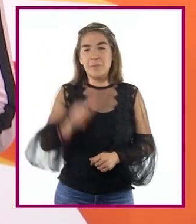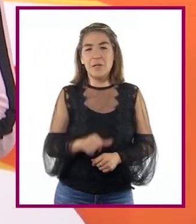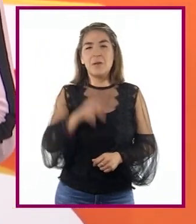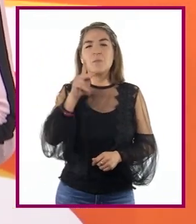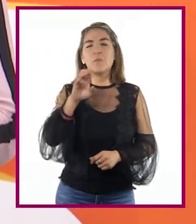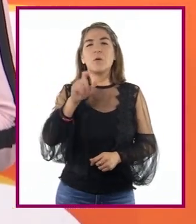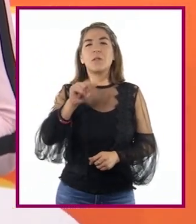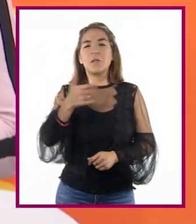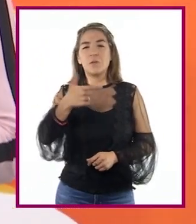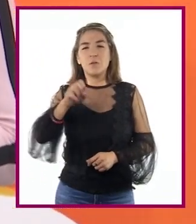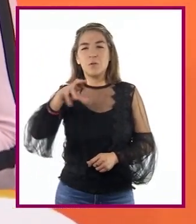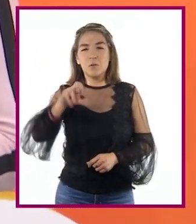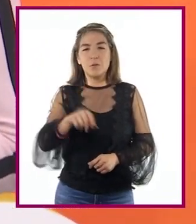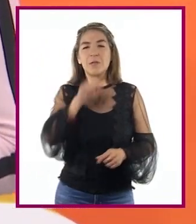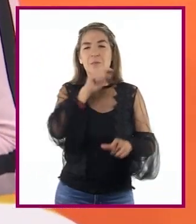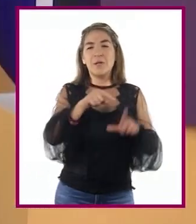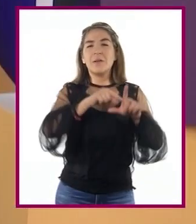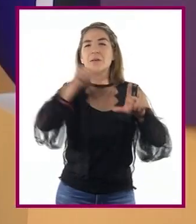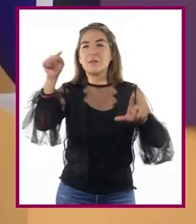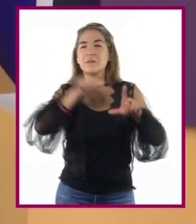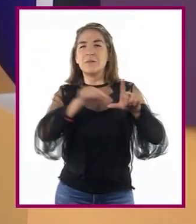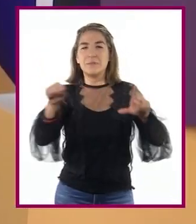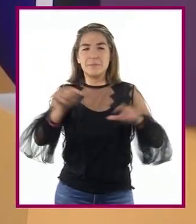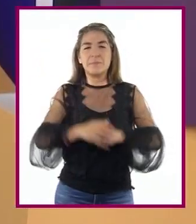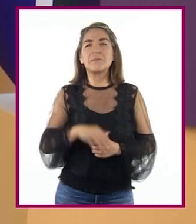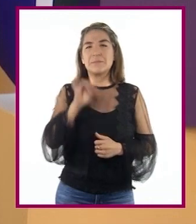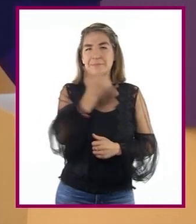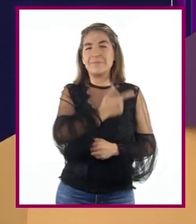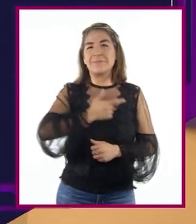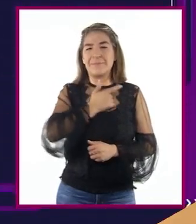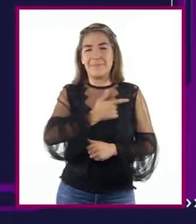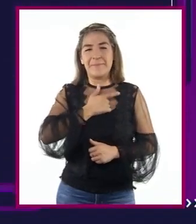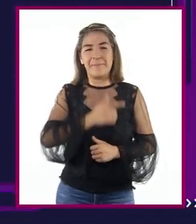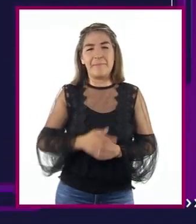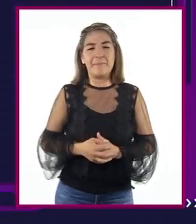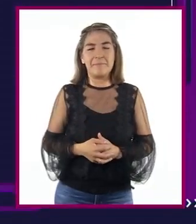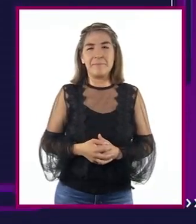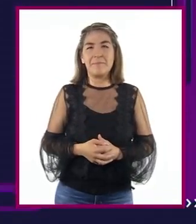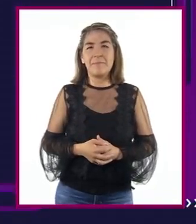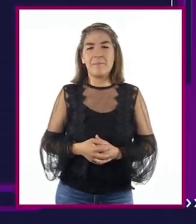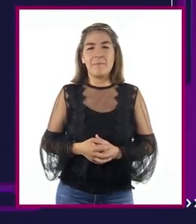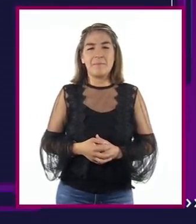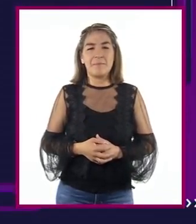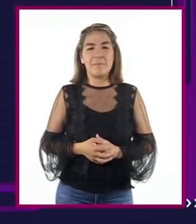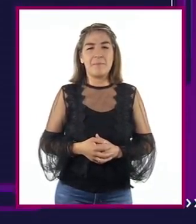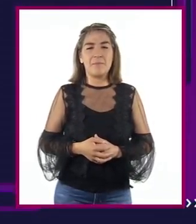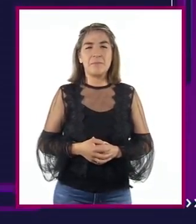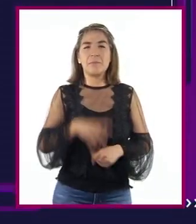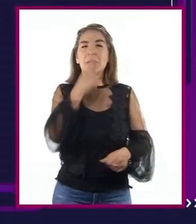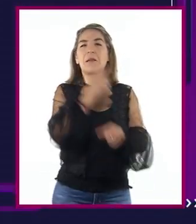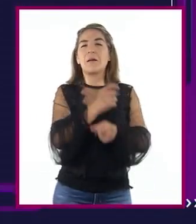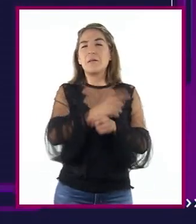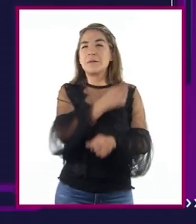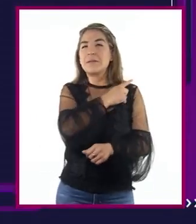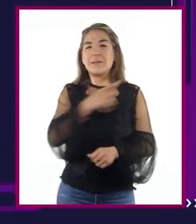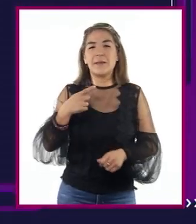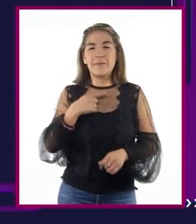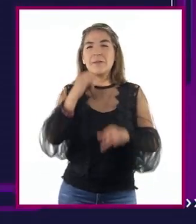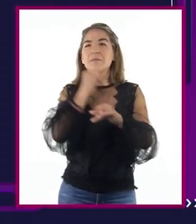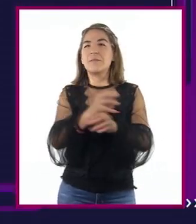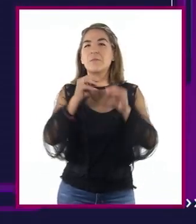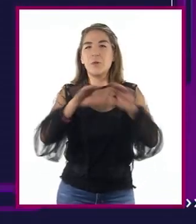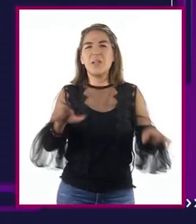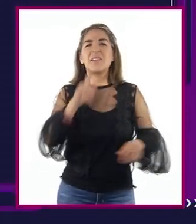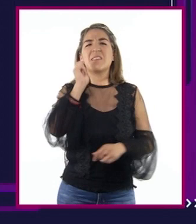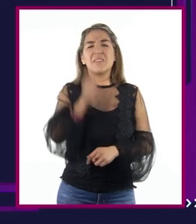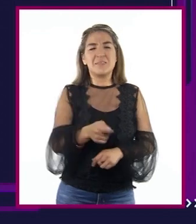de frecuencias y la gráfica de líneas. Con mucho gusto, maestra Jessica. Primero definiremos lo que